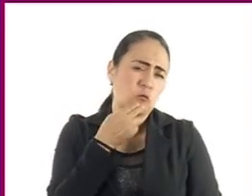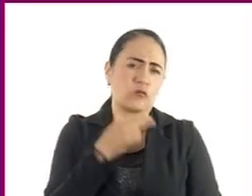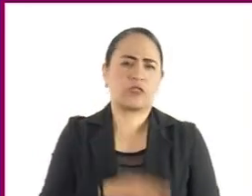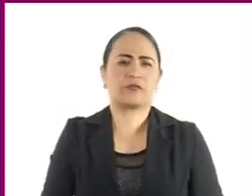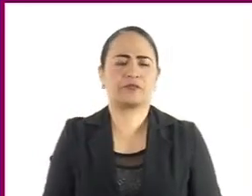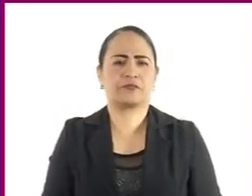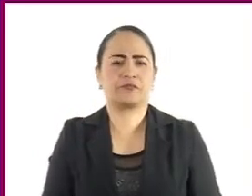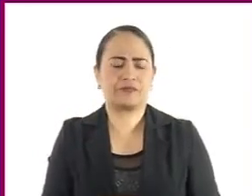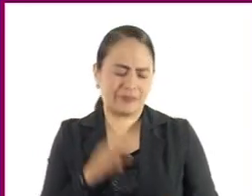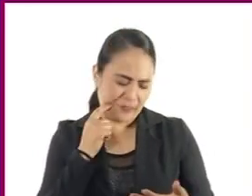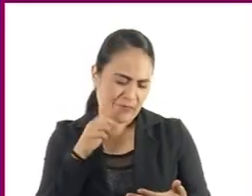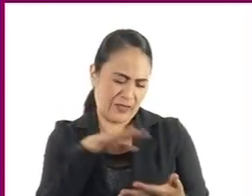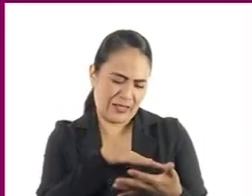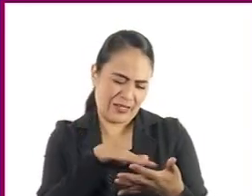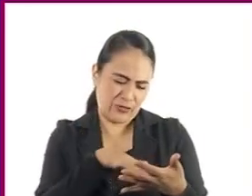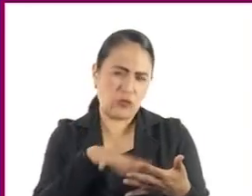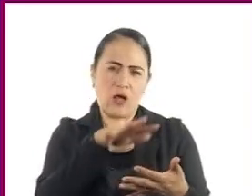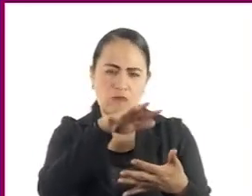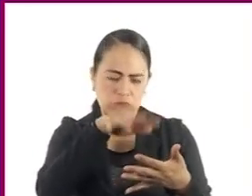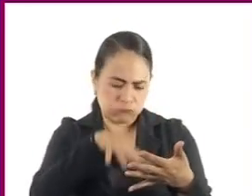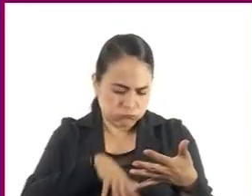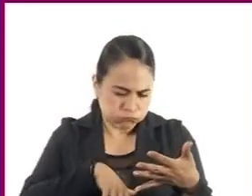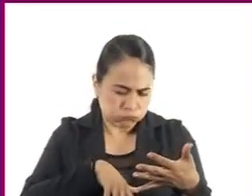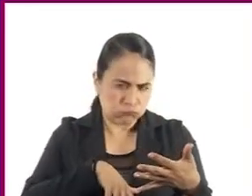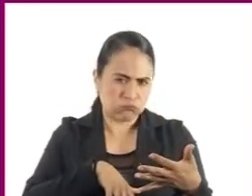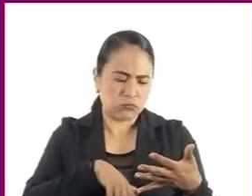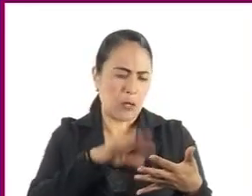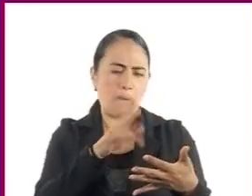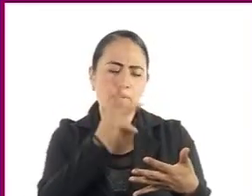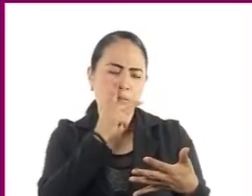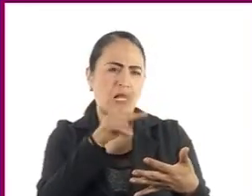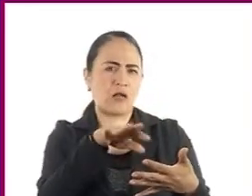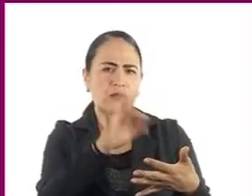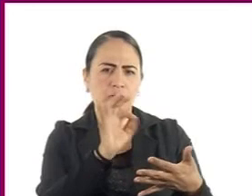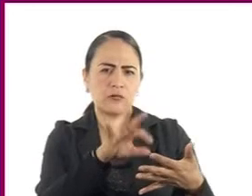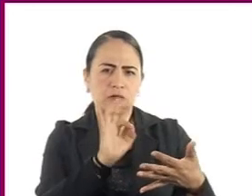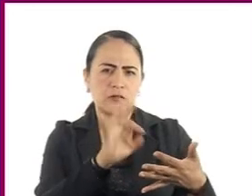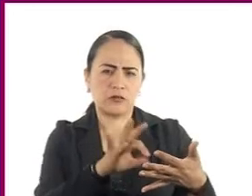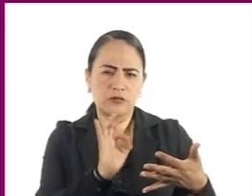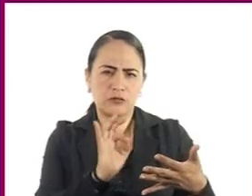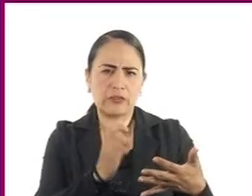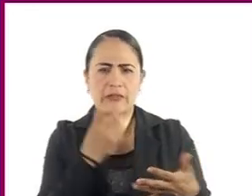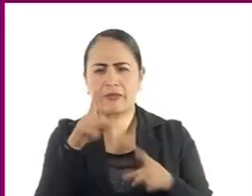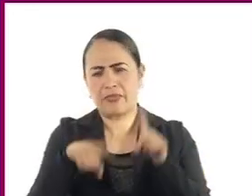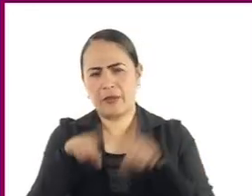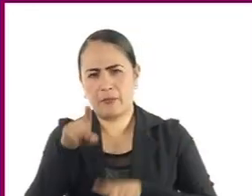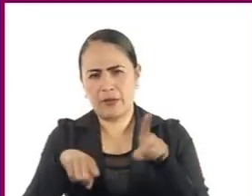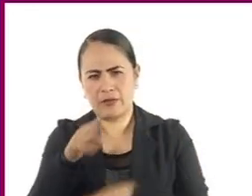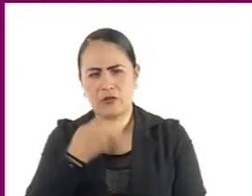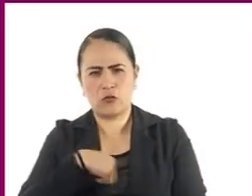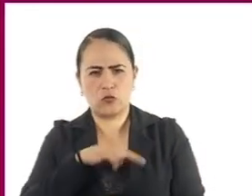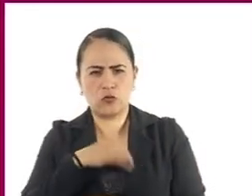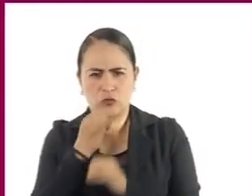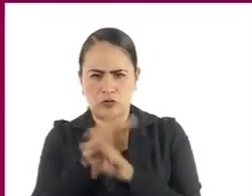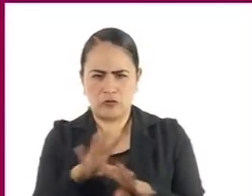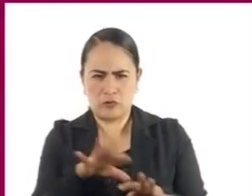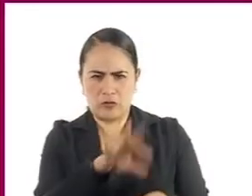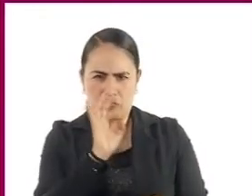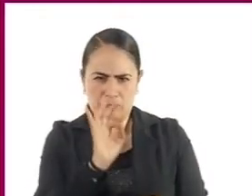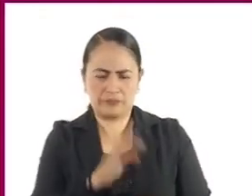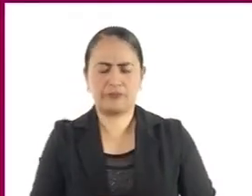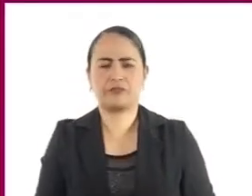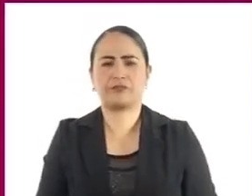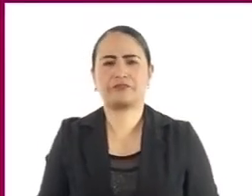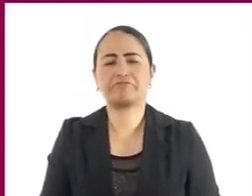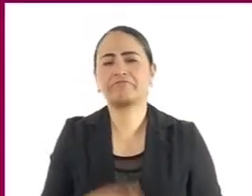la lectura de barrido, es decir, se buscan palabras clave según lo que estemos buscando. Así